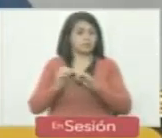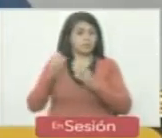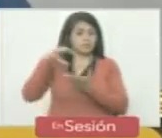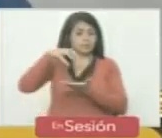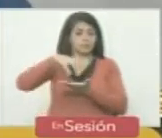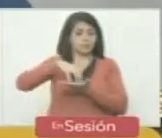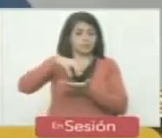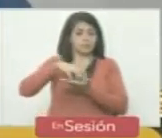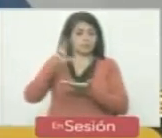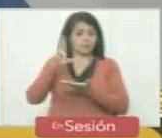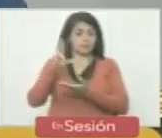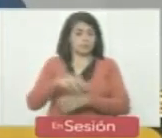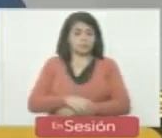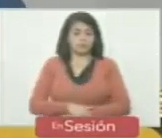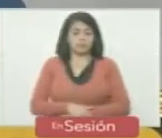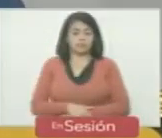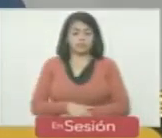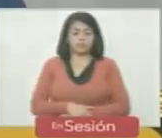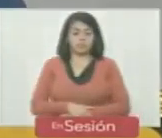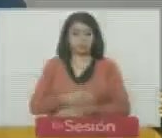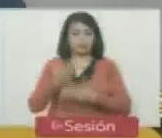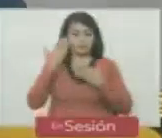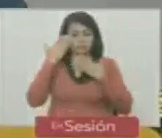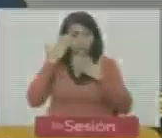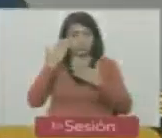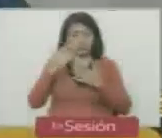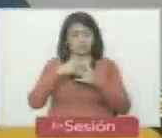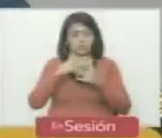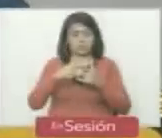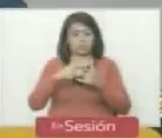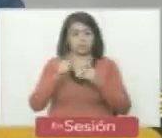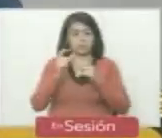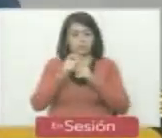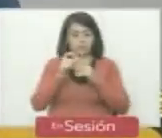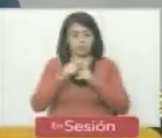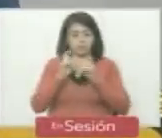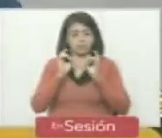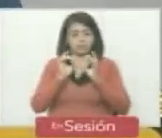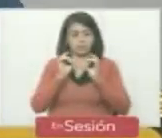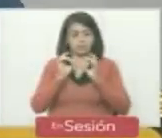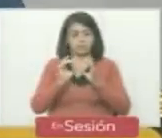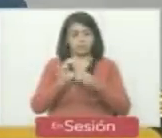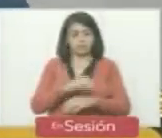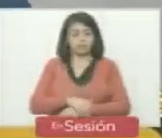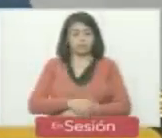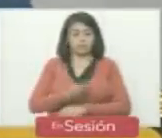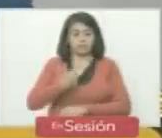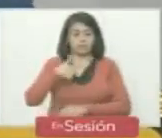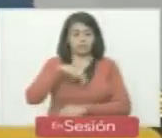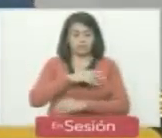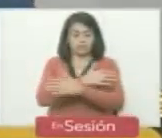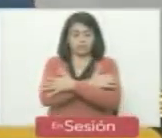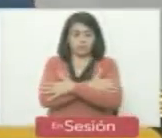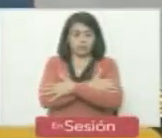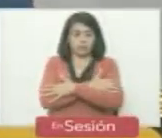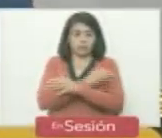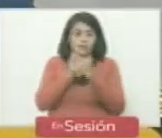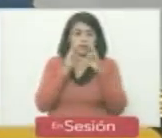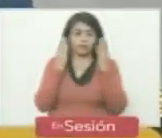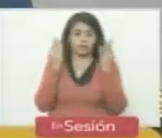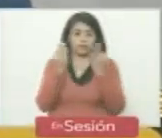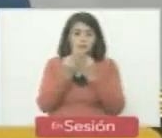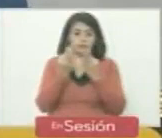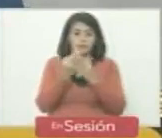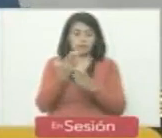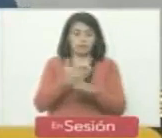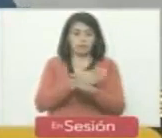Congreso de la República. Le mandamos nuestras condolencias y nuestro abrazo a los familiares